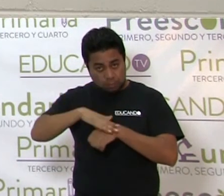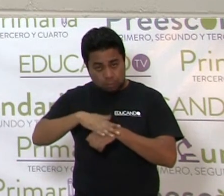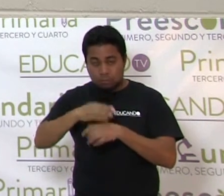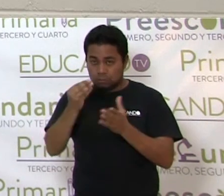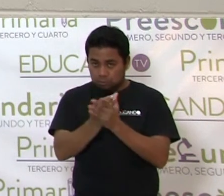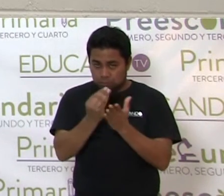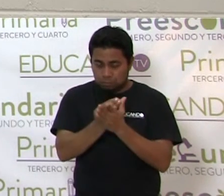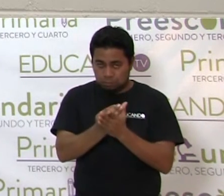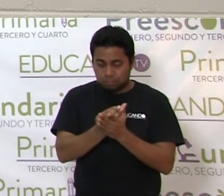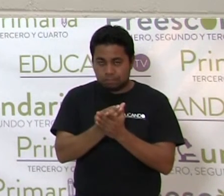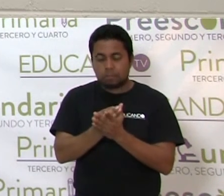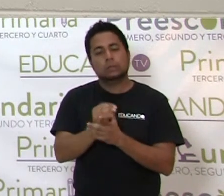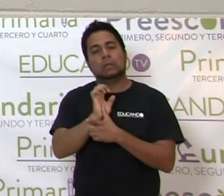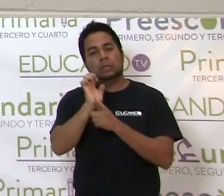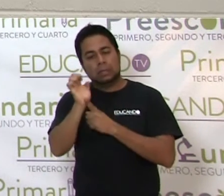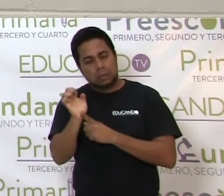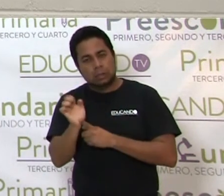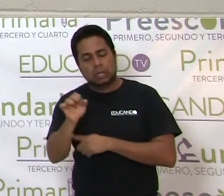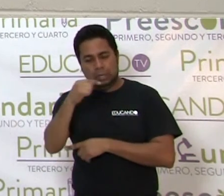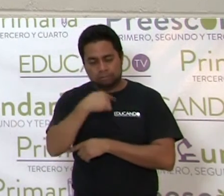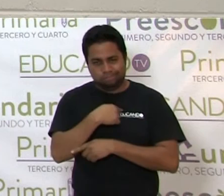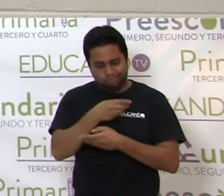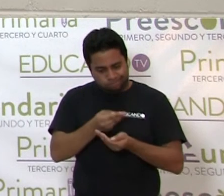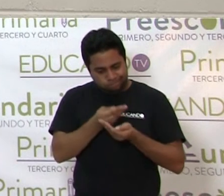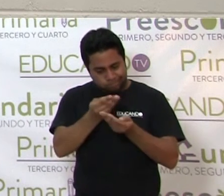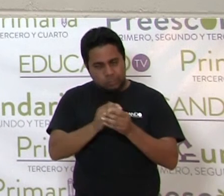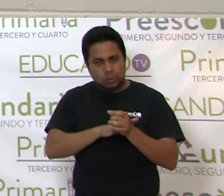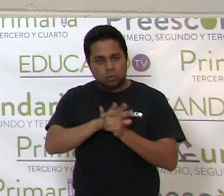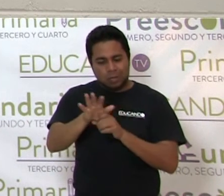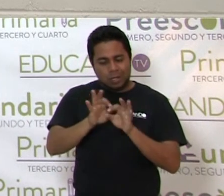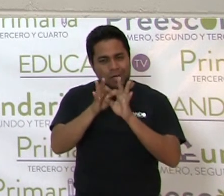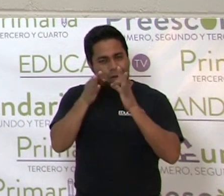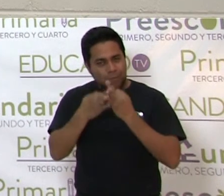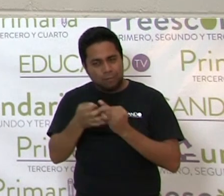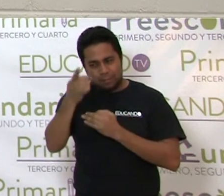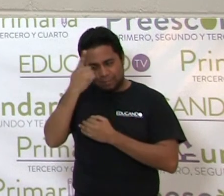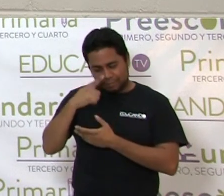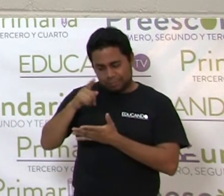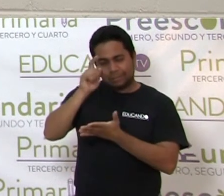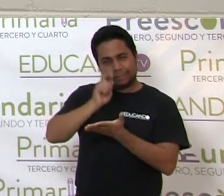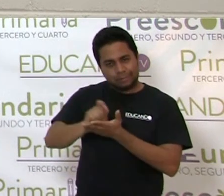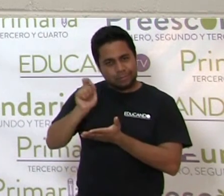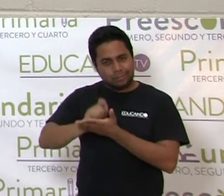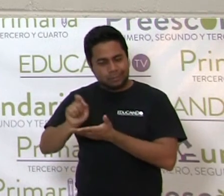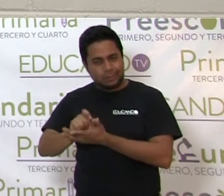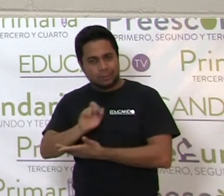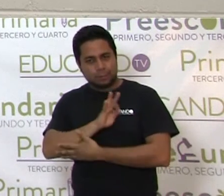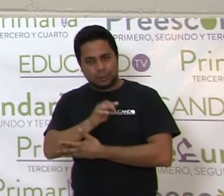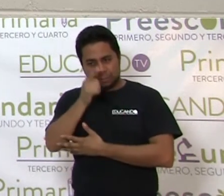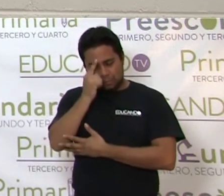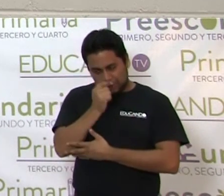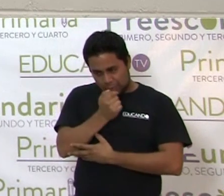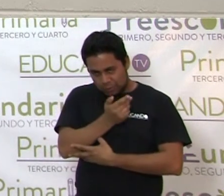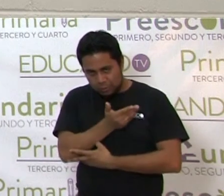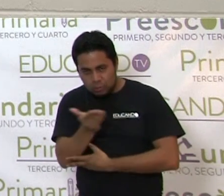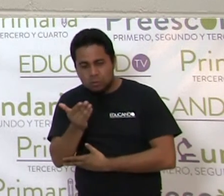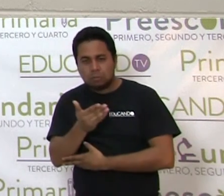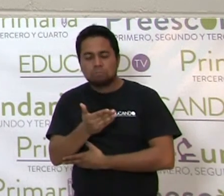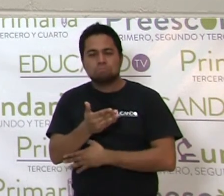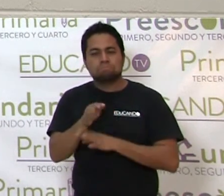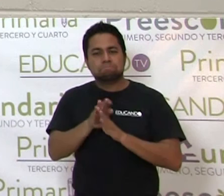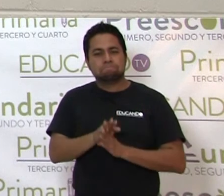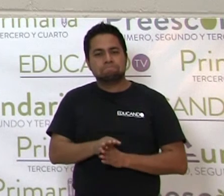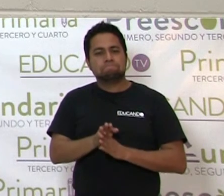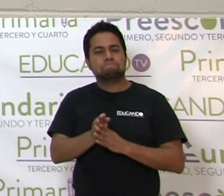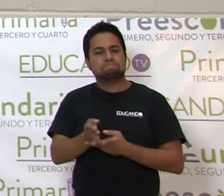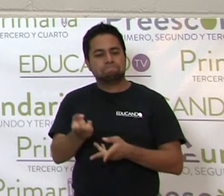sesión, entonces, yo les voy a dar algunas estrategias de escritura para que ustedes se sienten frente al papel,